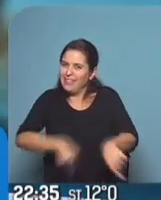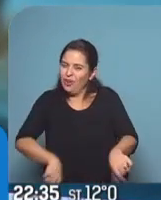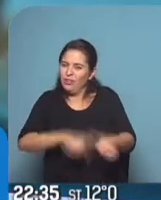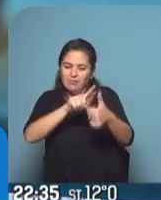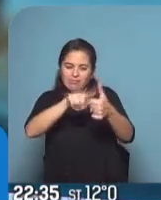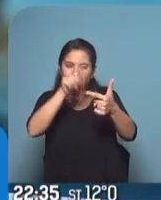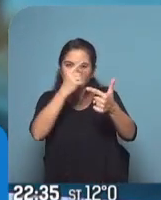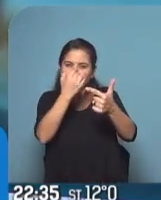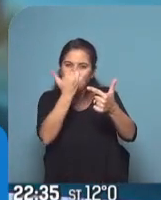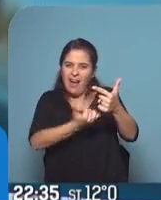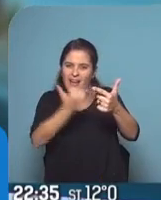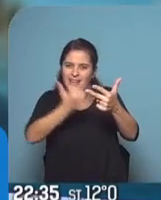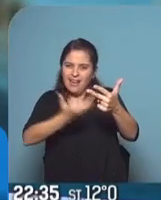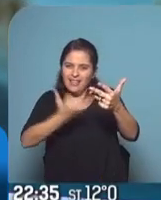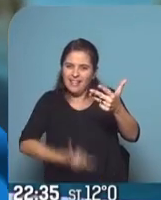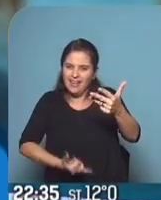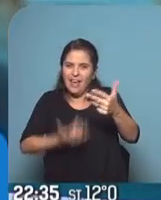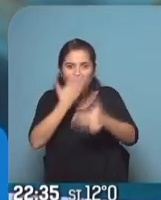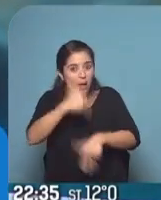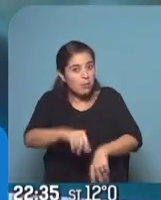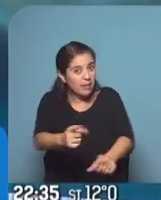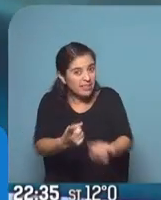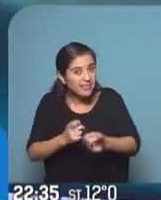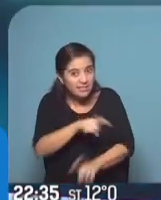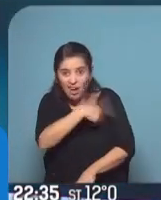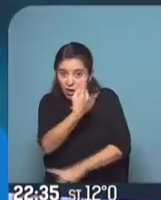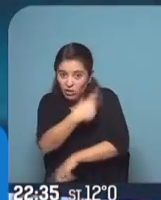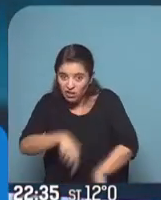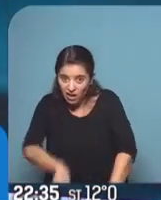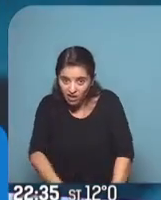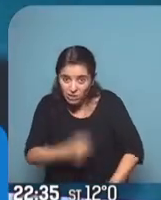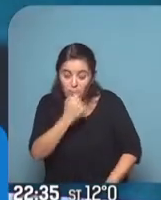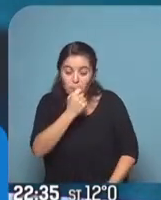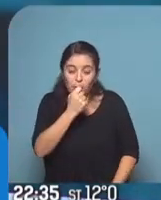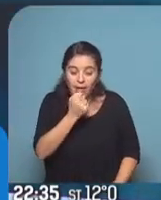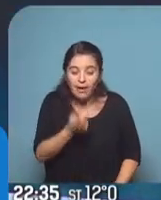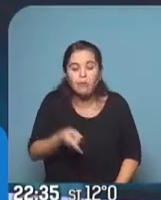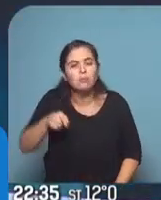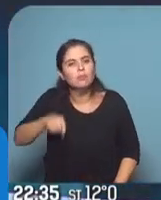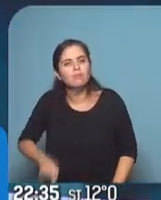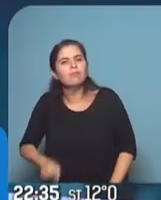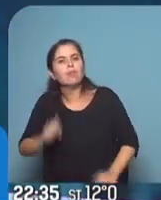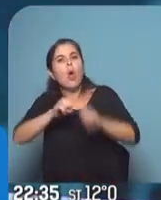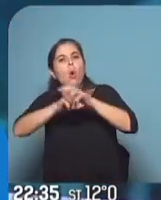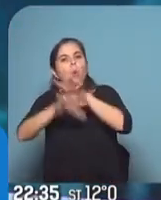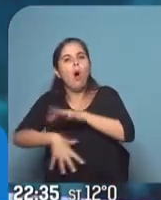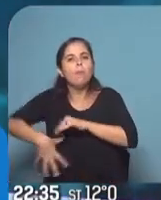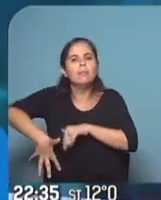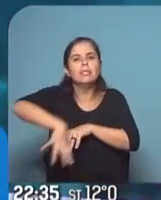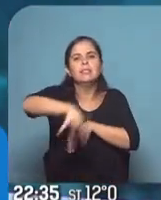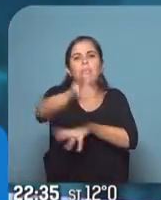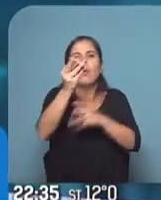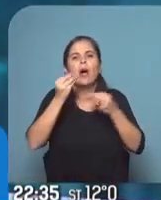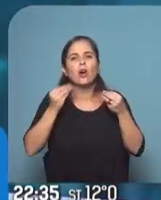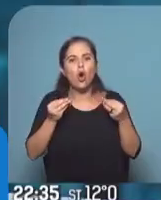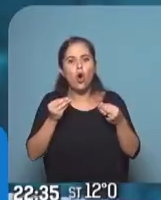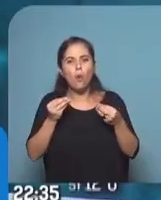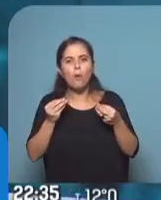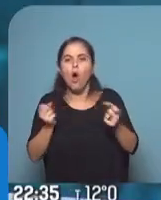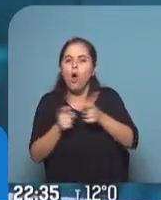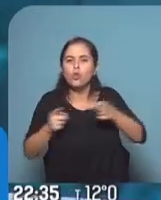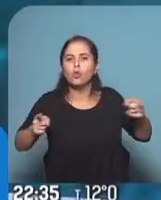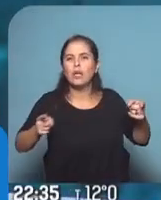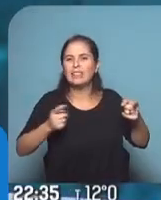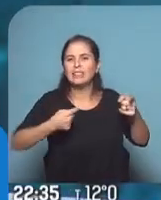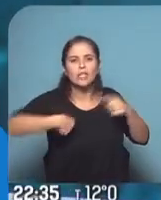el mecanismo de explosión de la bomba, tiene que tener el misil con el cual la traslade, tiene que tener un control las 24 horas, que